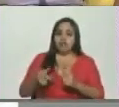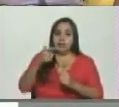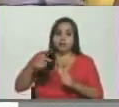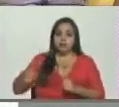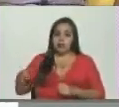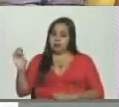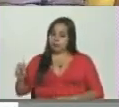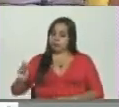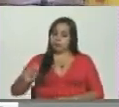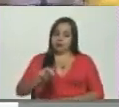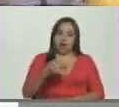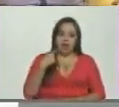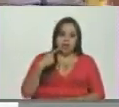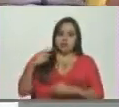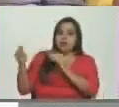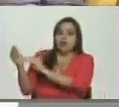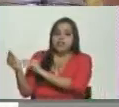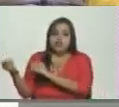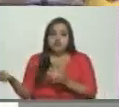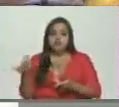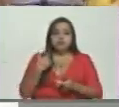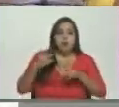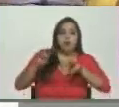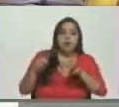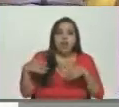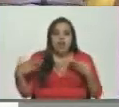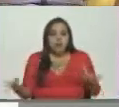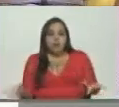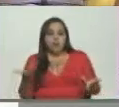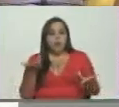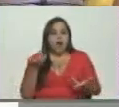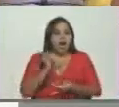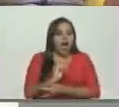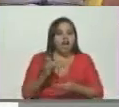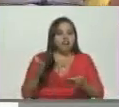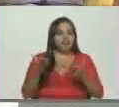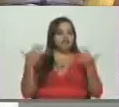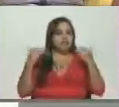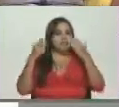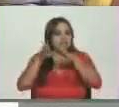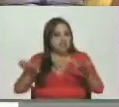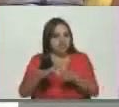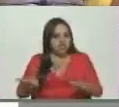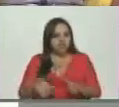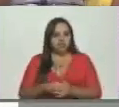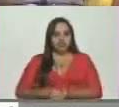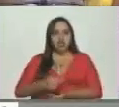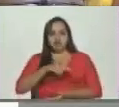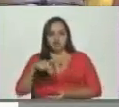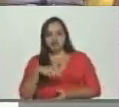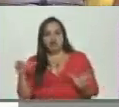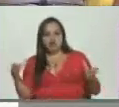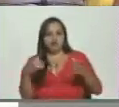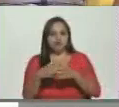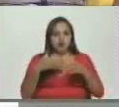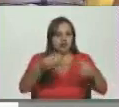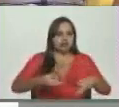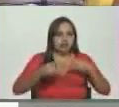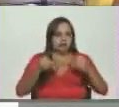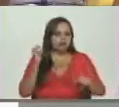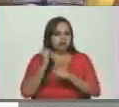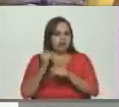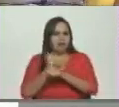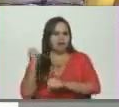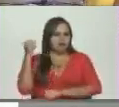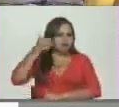mira cuál es lo nuevo que tienen, sobre todo para esta Navidad, ¿no? Aunque nosotros somos una agrupación que trabajamos durante